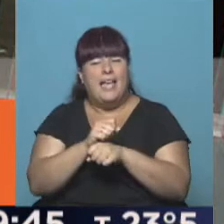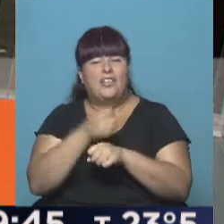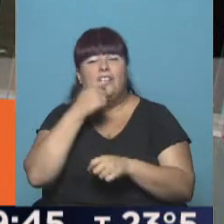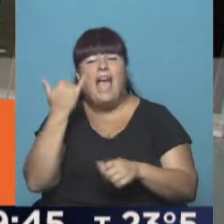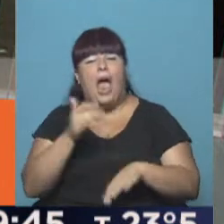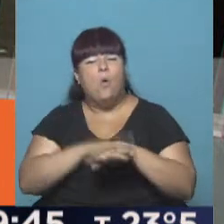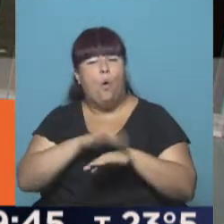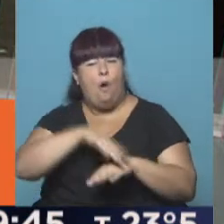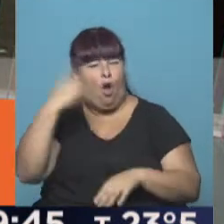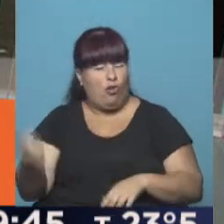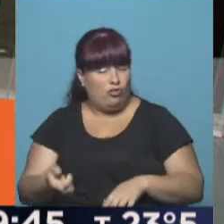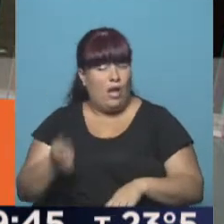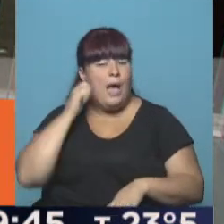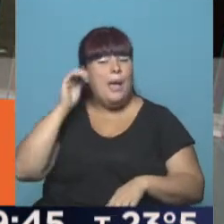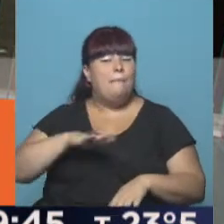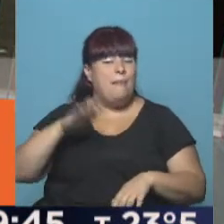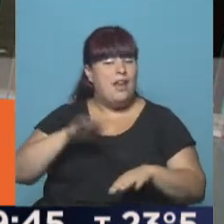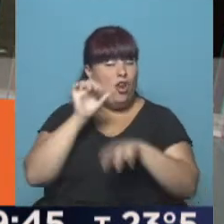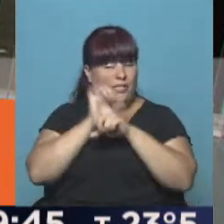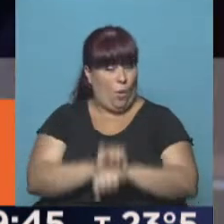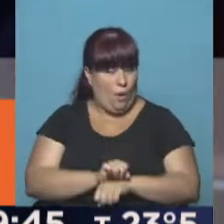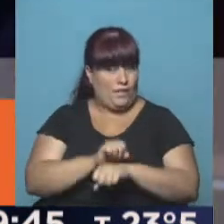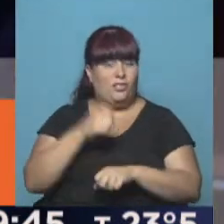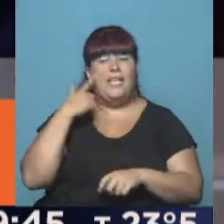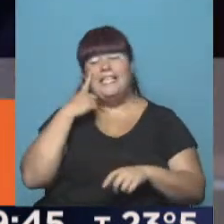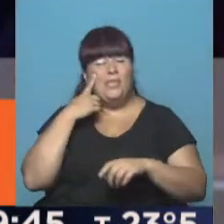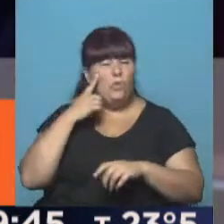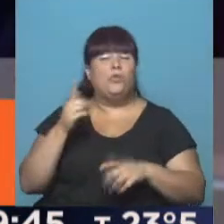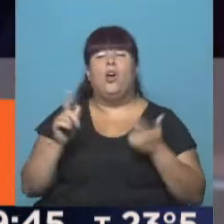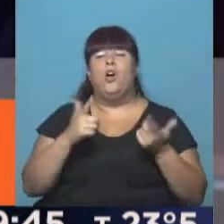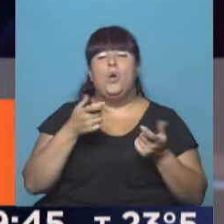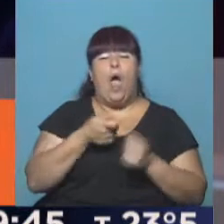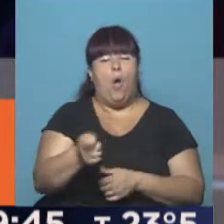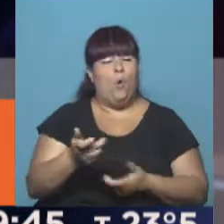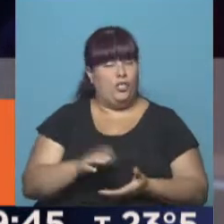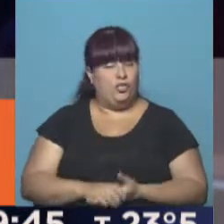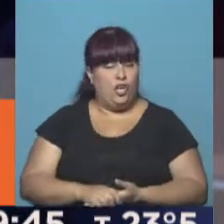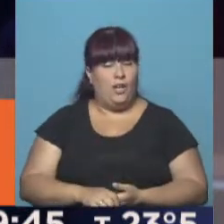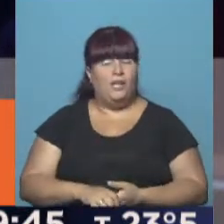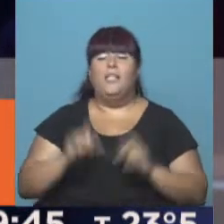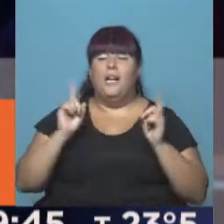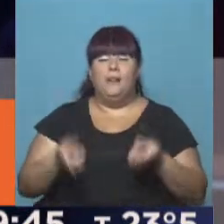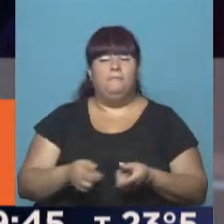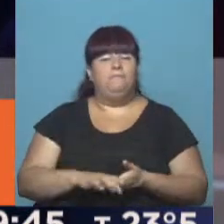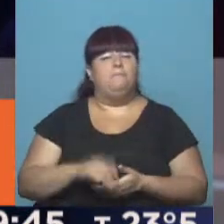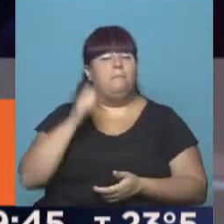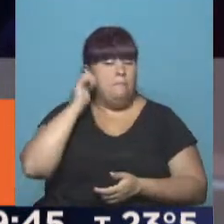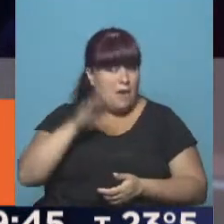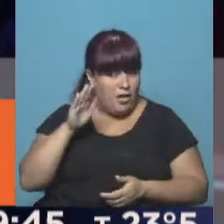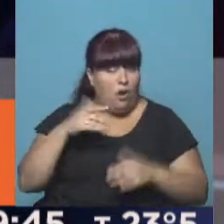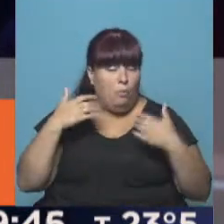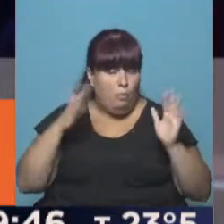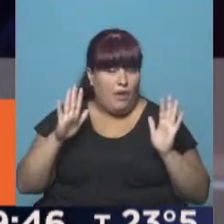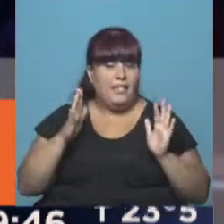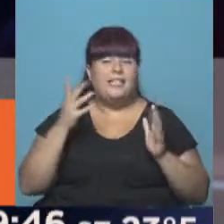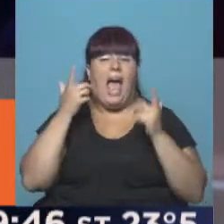encontrado culpable. Y los menores que están privados de libertad en los institutos no tuvieron ningún juicio. Y es más, hay menores que probablemente